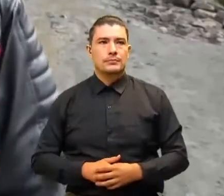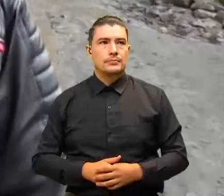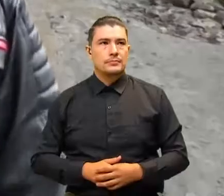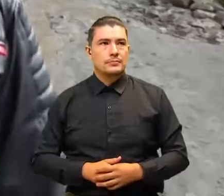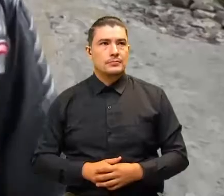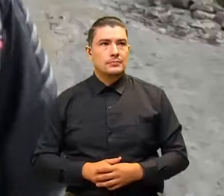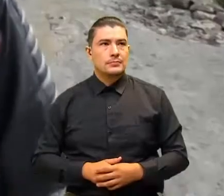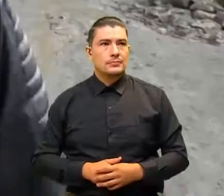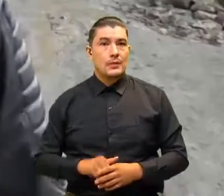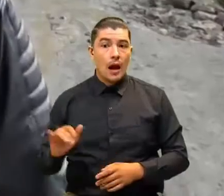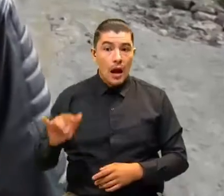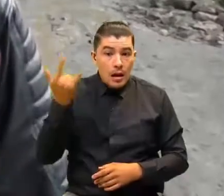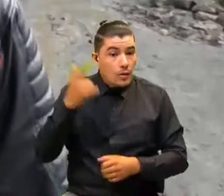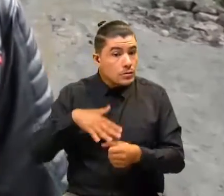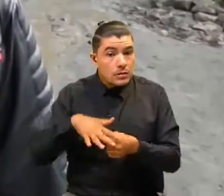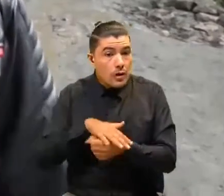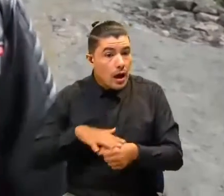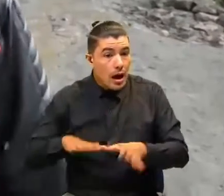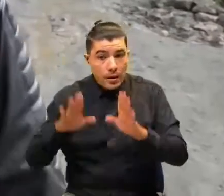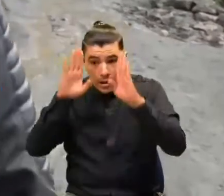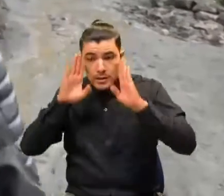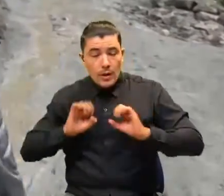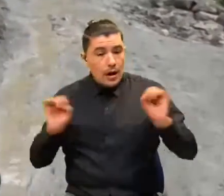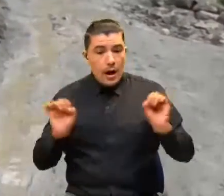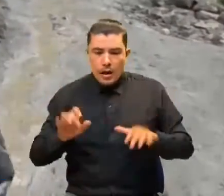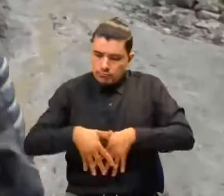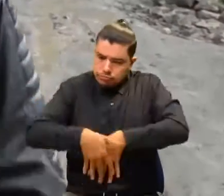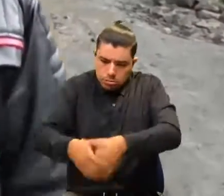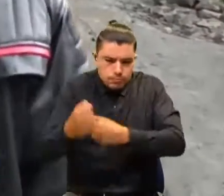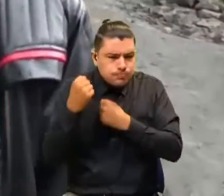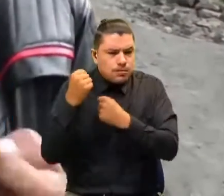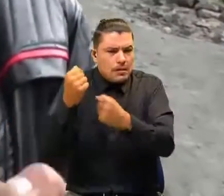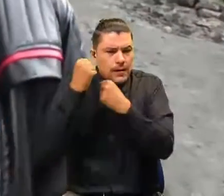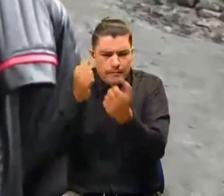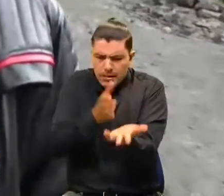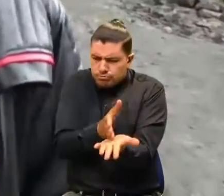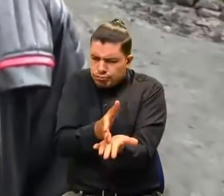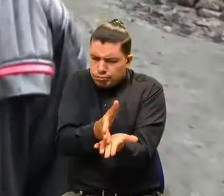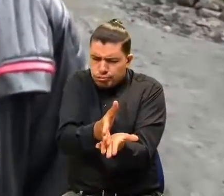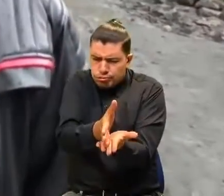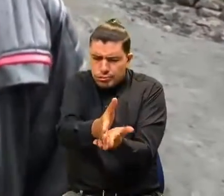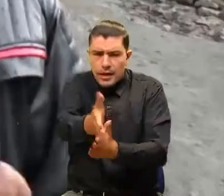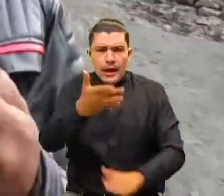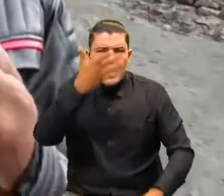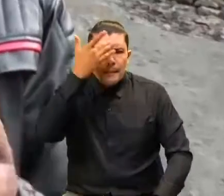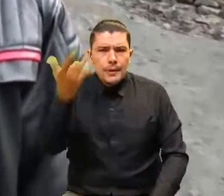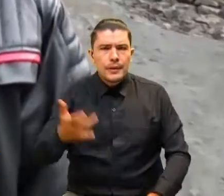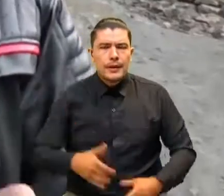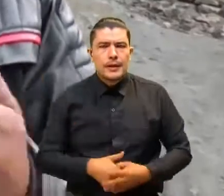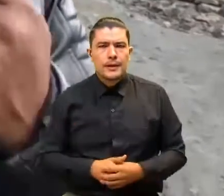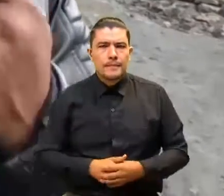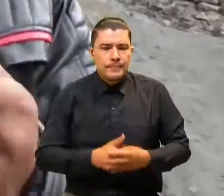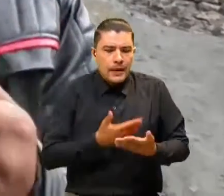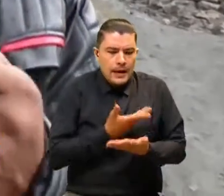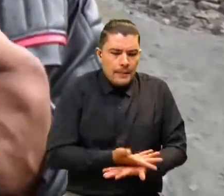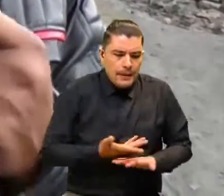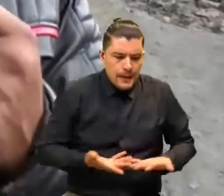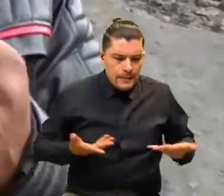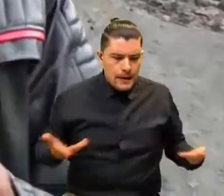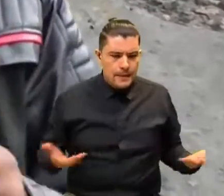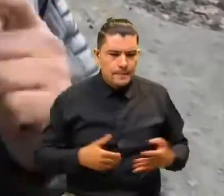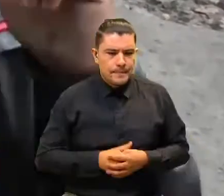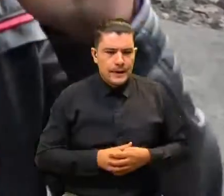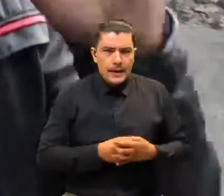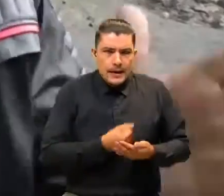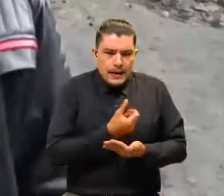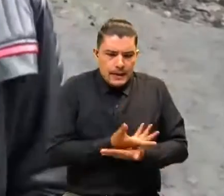más allá esta protesta hasta que nos toque porque porque nosotros necesitamos sacar los productos y si es